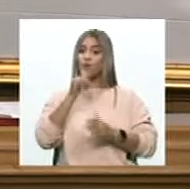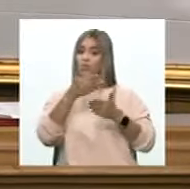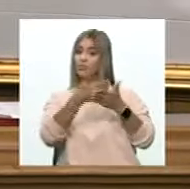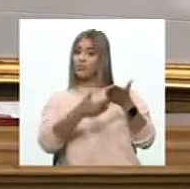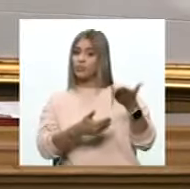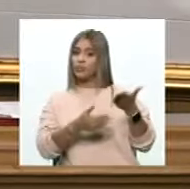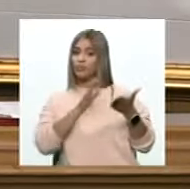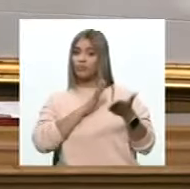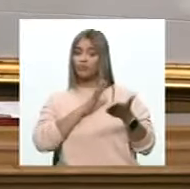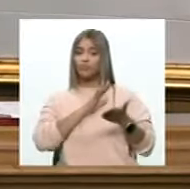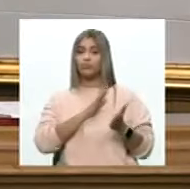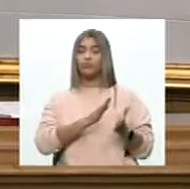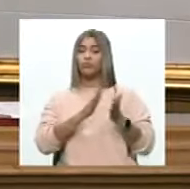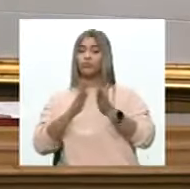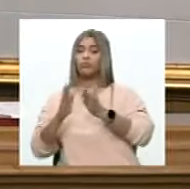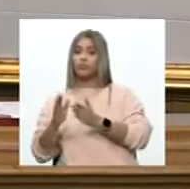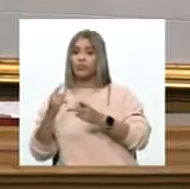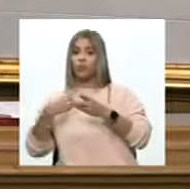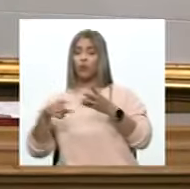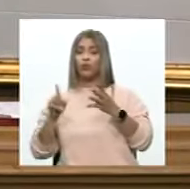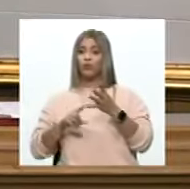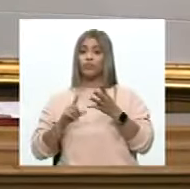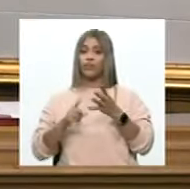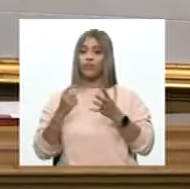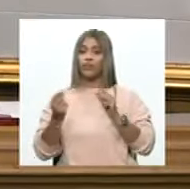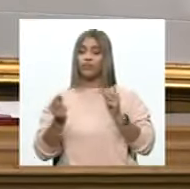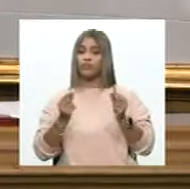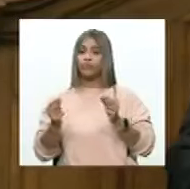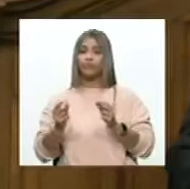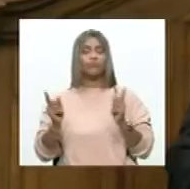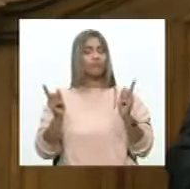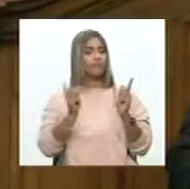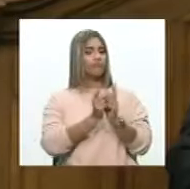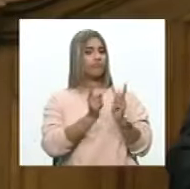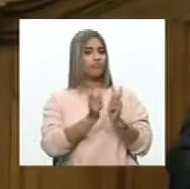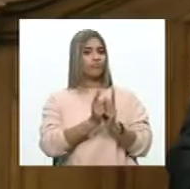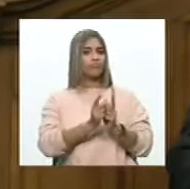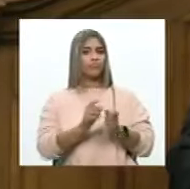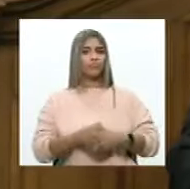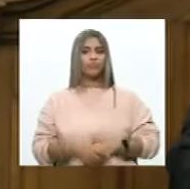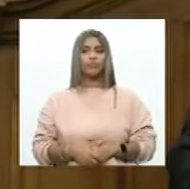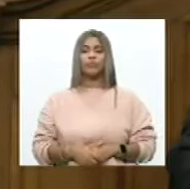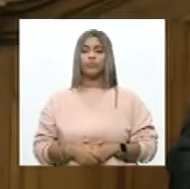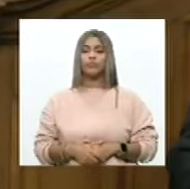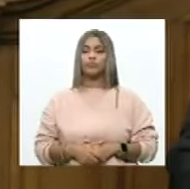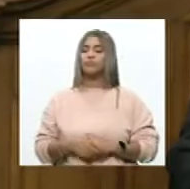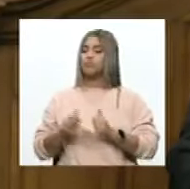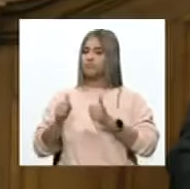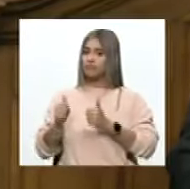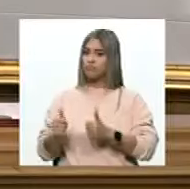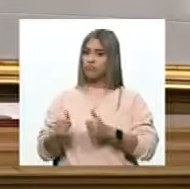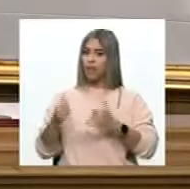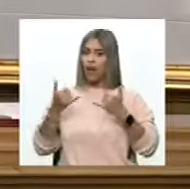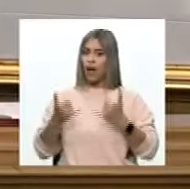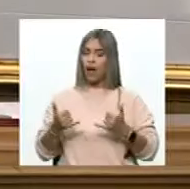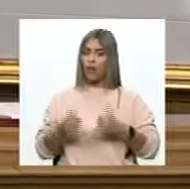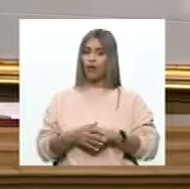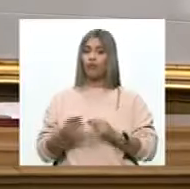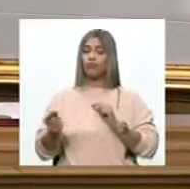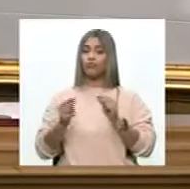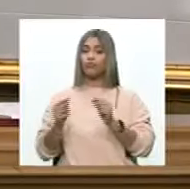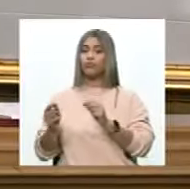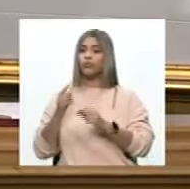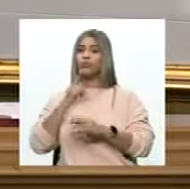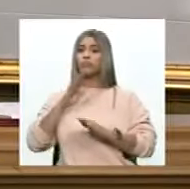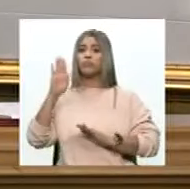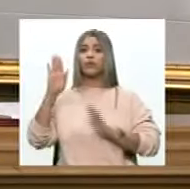correspondiente. Siguiente punto de la cuenta, ciudadana secretaria. Esto de la cuenta, ciudadano presidente. Bien, vamos a abrir espacio para